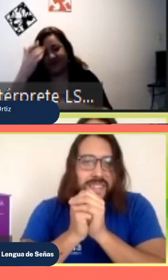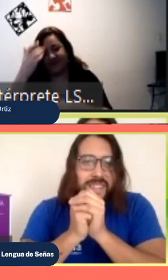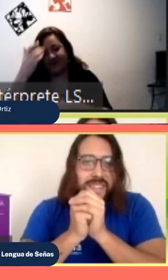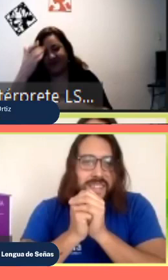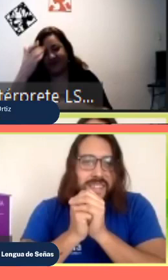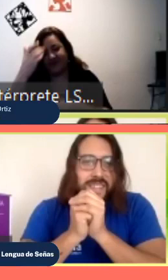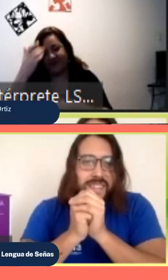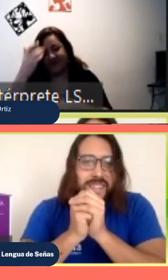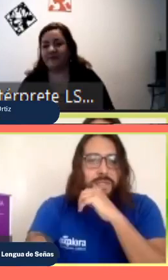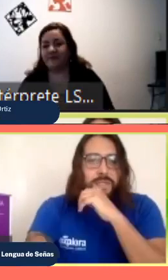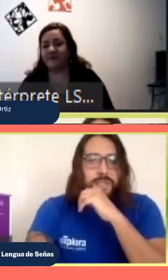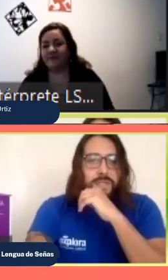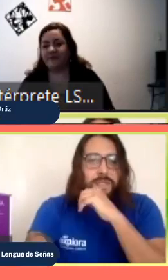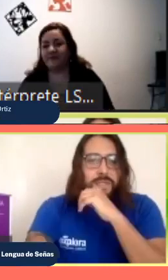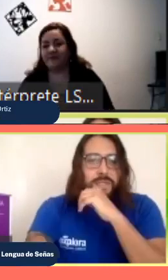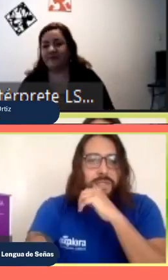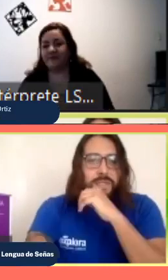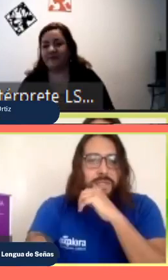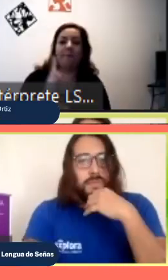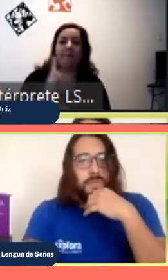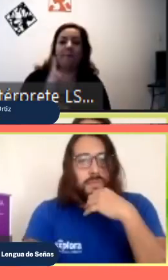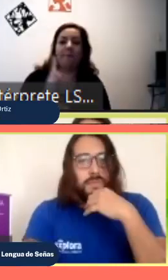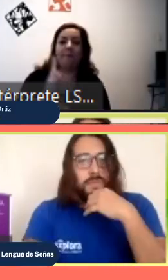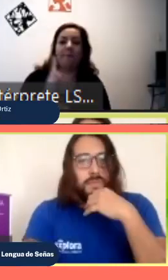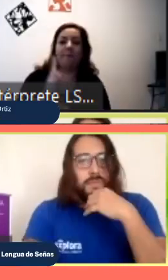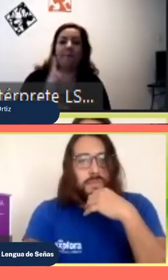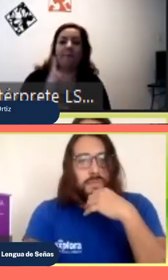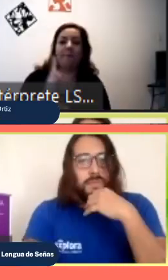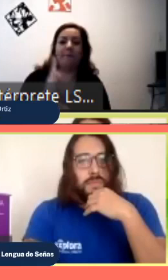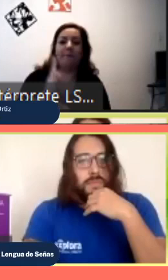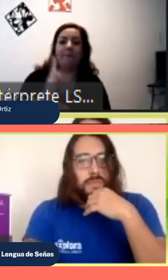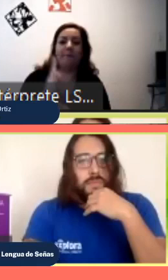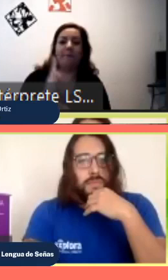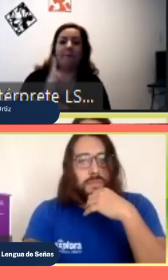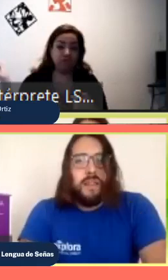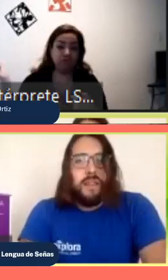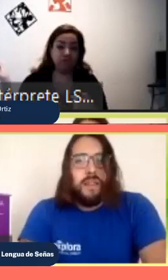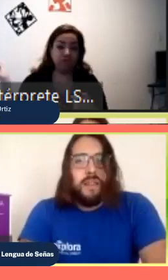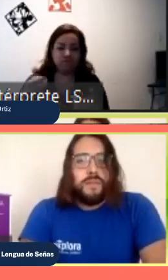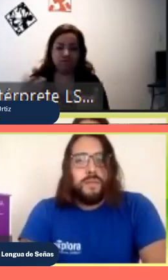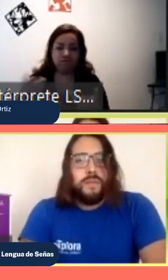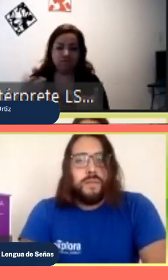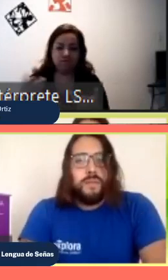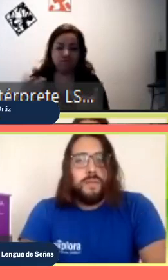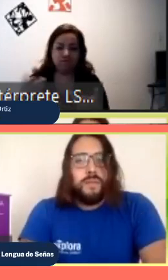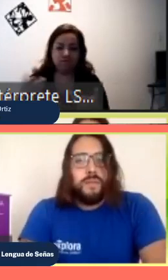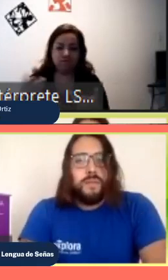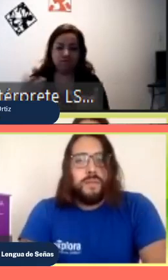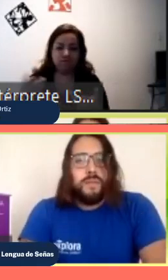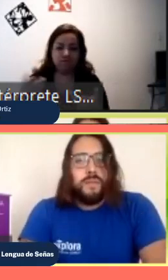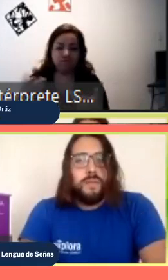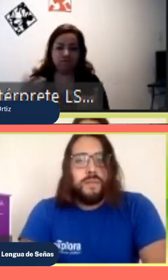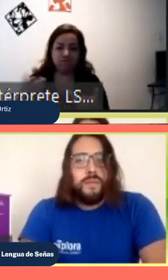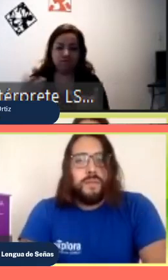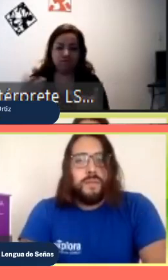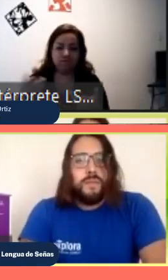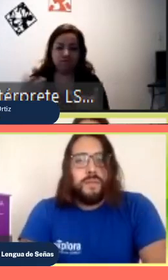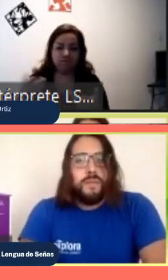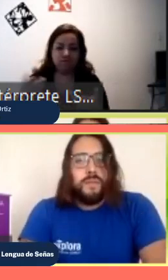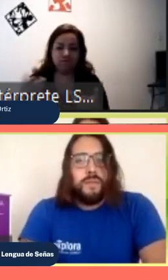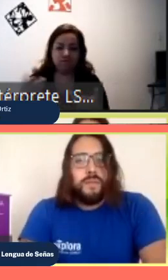bueno, para comenzar, a lo que vinimos. La prehistoria, según la definición clásica del